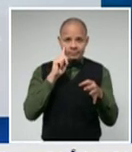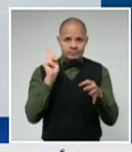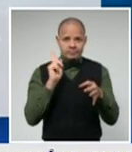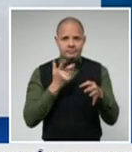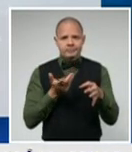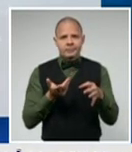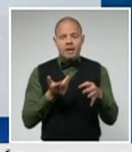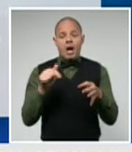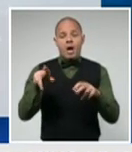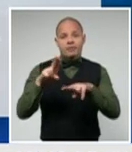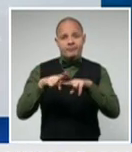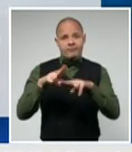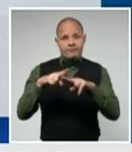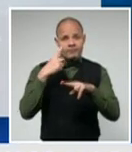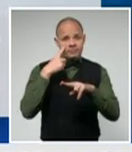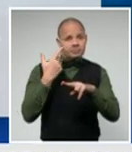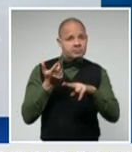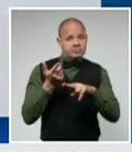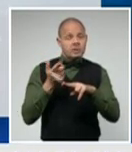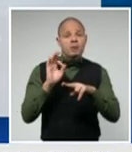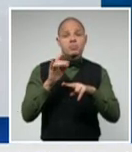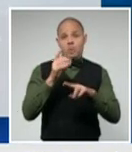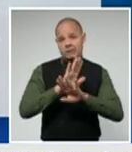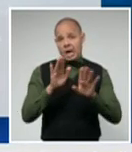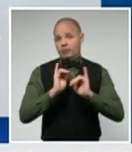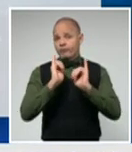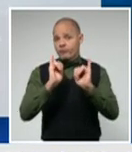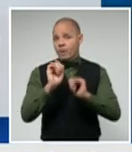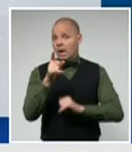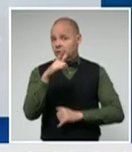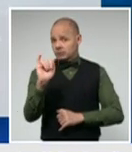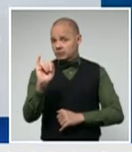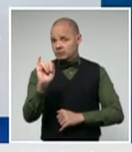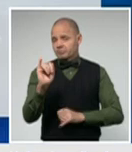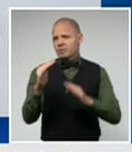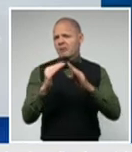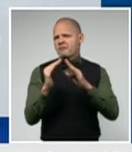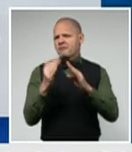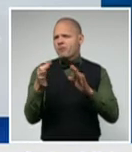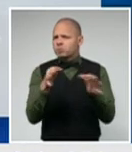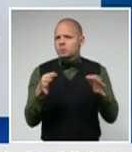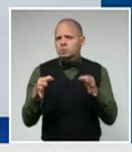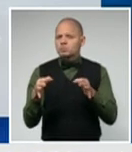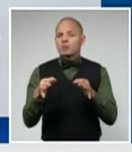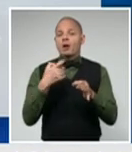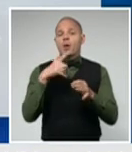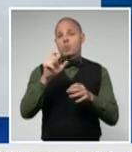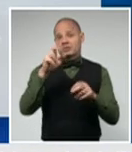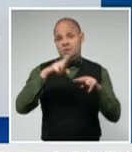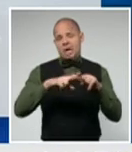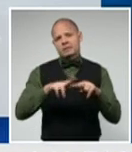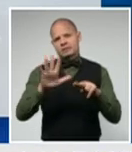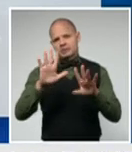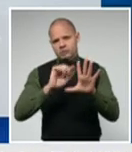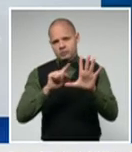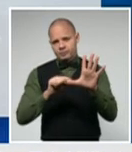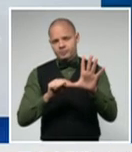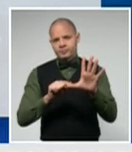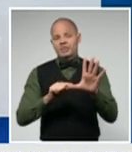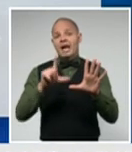La Habana los 16 casos son 5 de Centro Habana, 3 de La